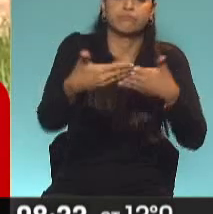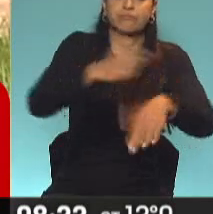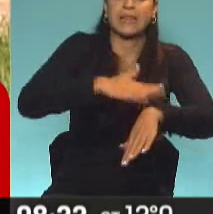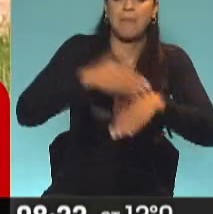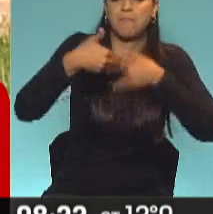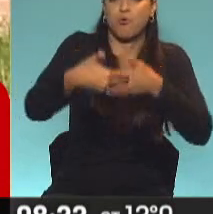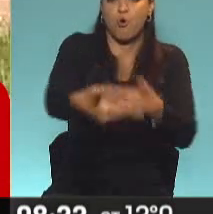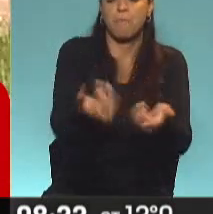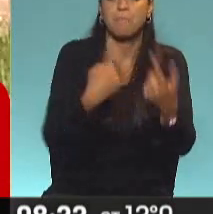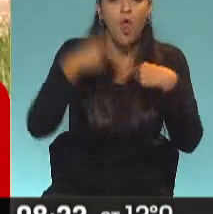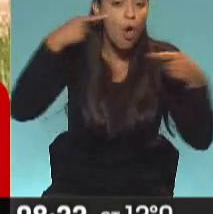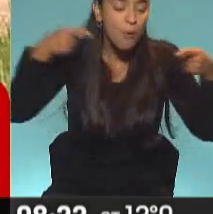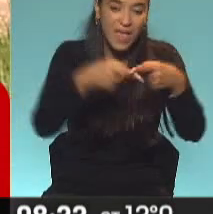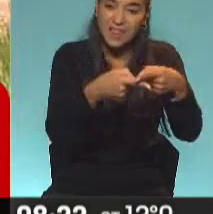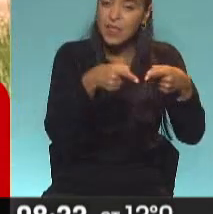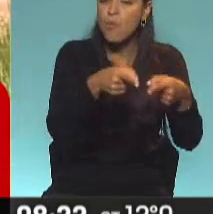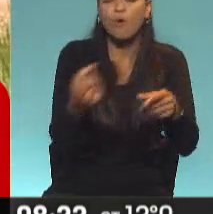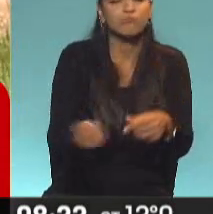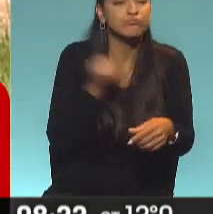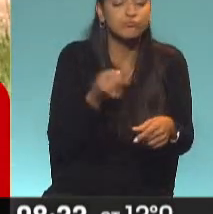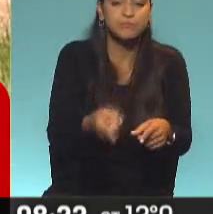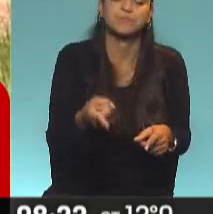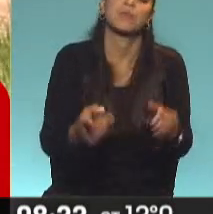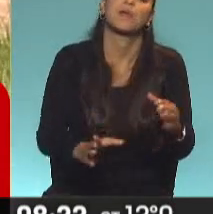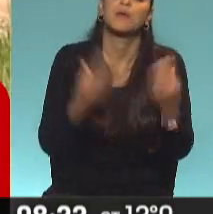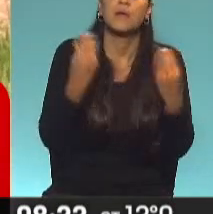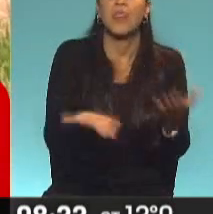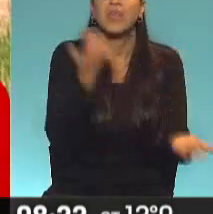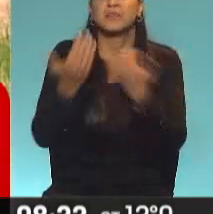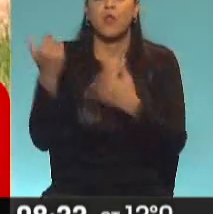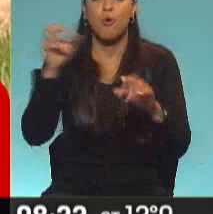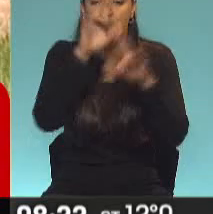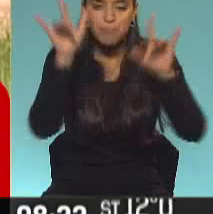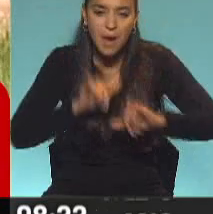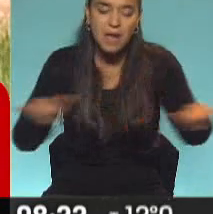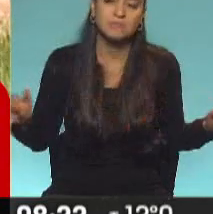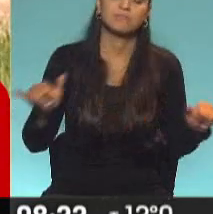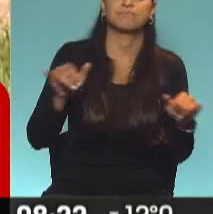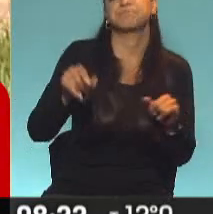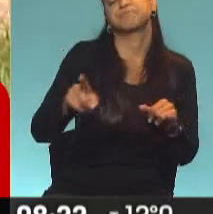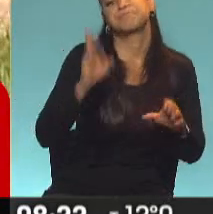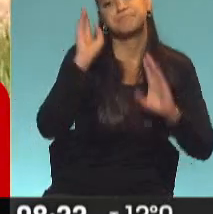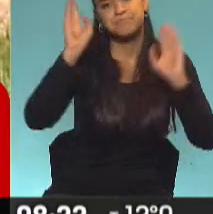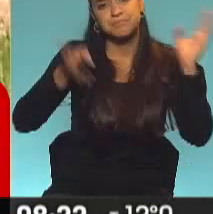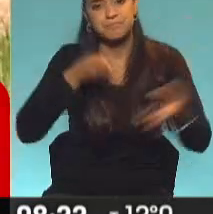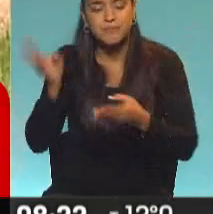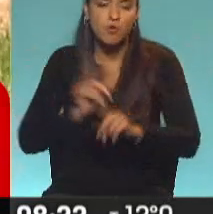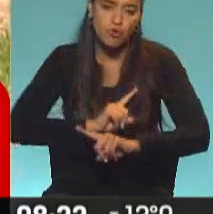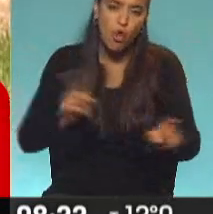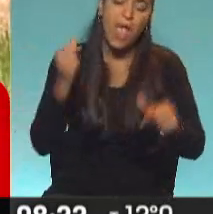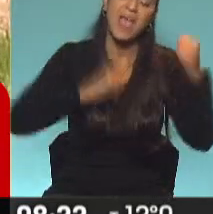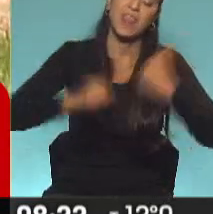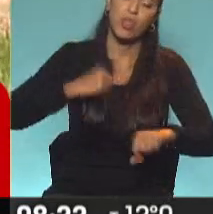el objetivo fundamental es, en principio, que el desalojo sea pacífico, que no haya incidentes, que no haya ni heridos,